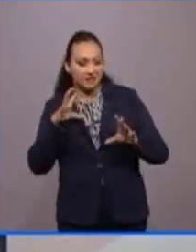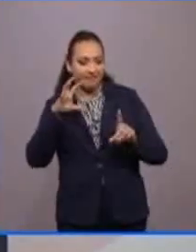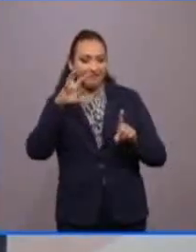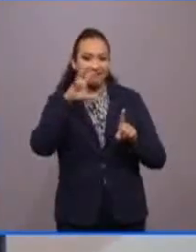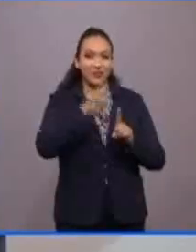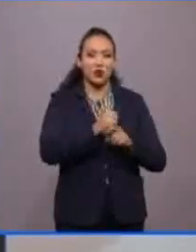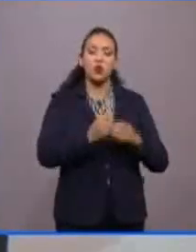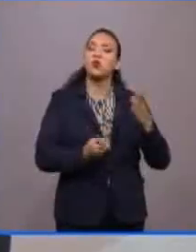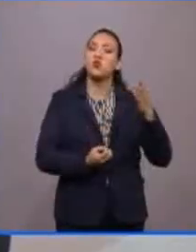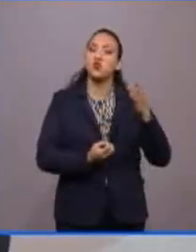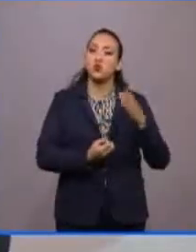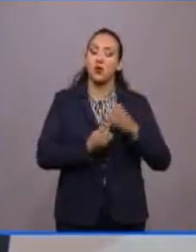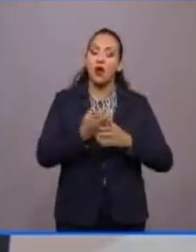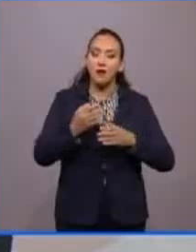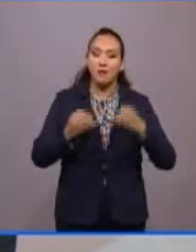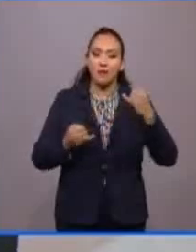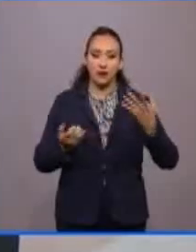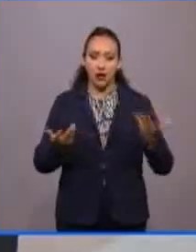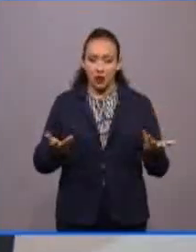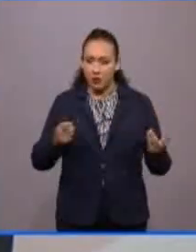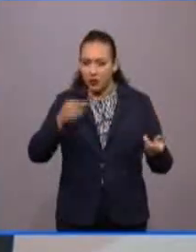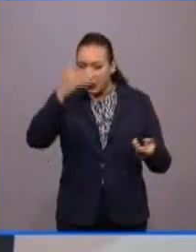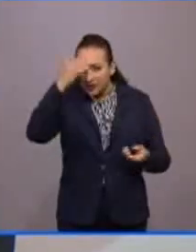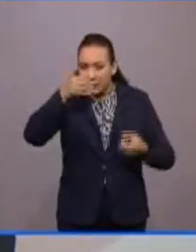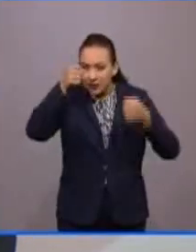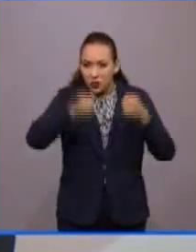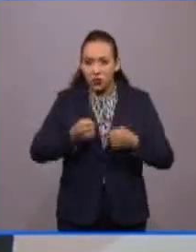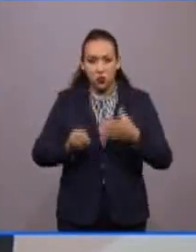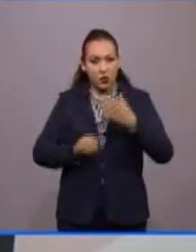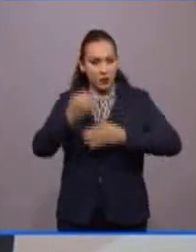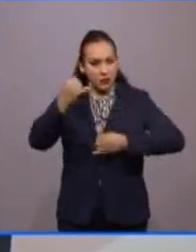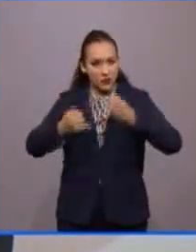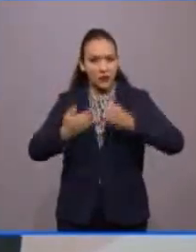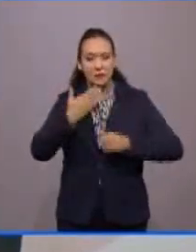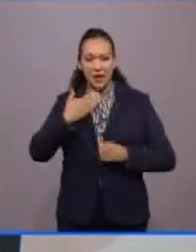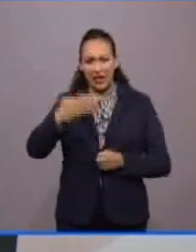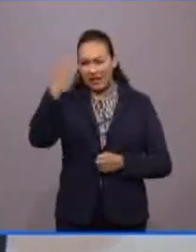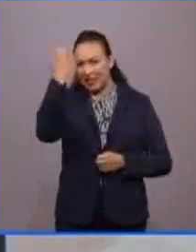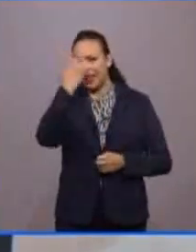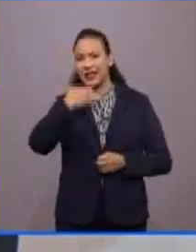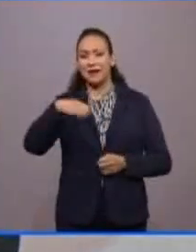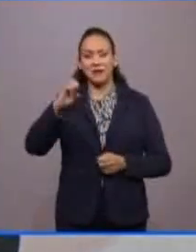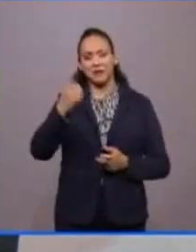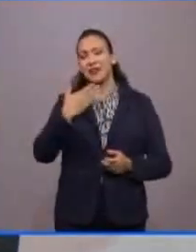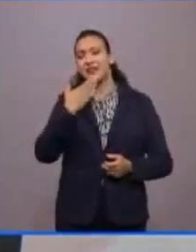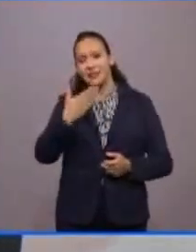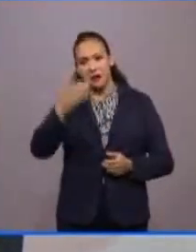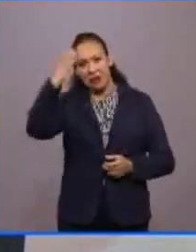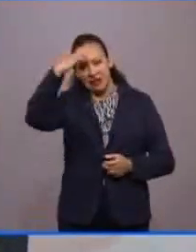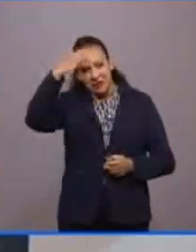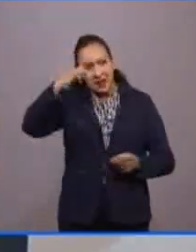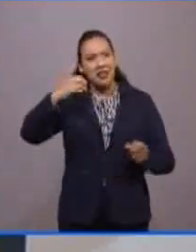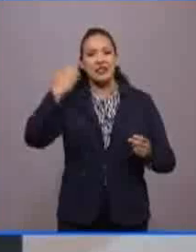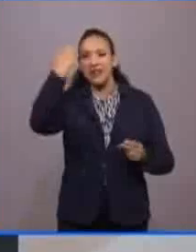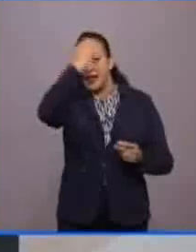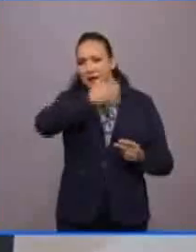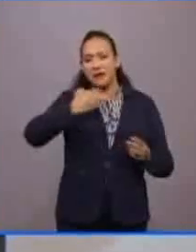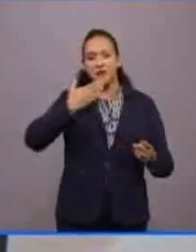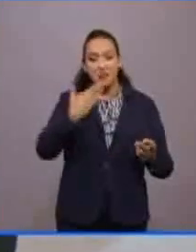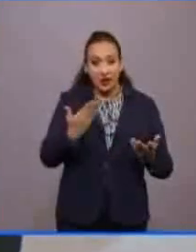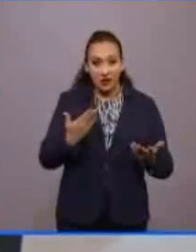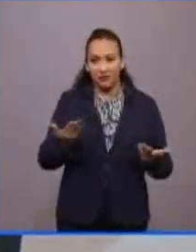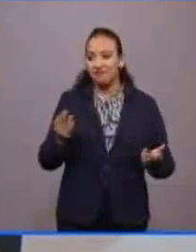nos garantice que haya personas juzgadoras con capacitación técnica especial, porque no lo exige